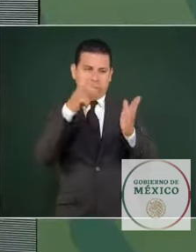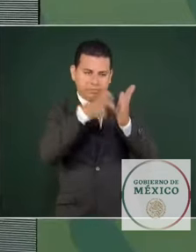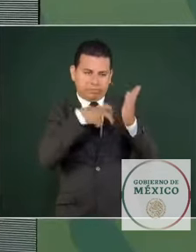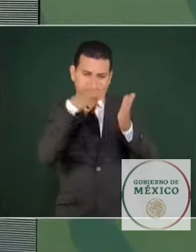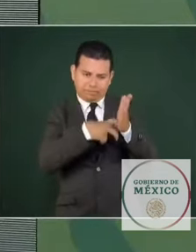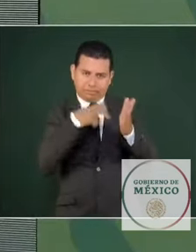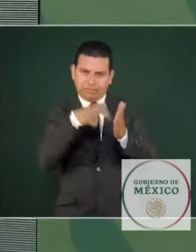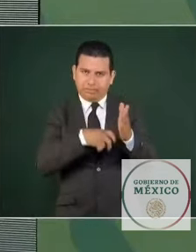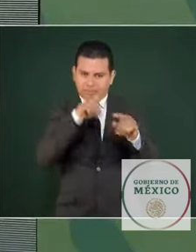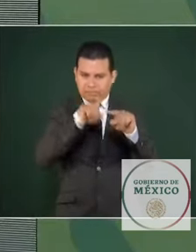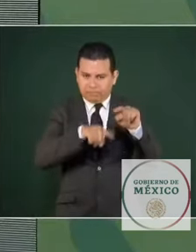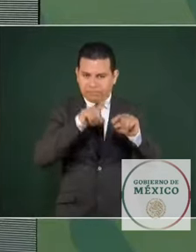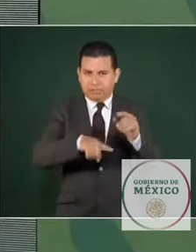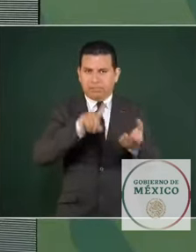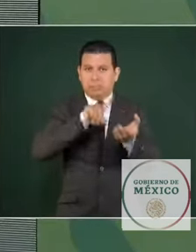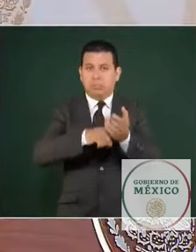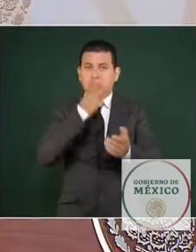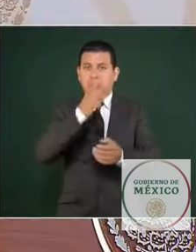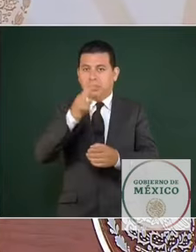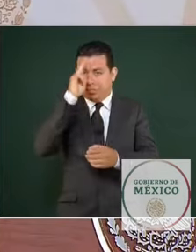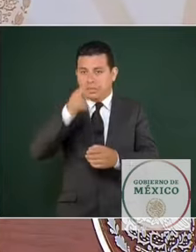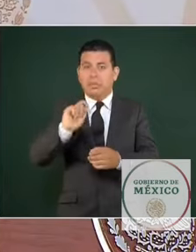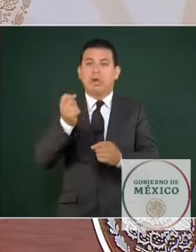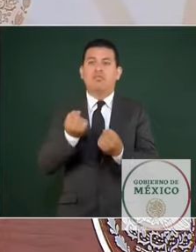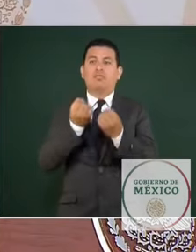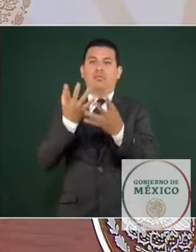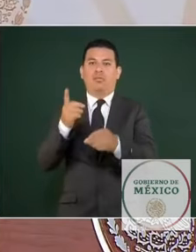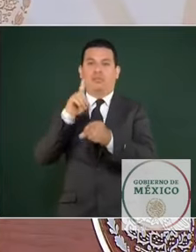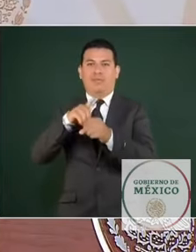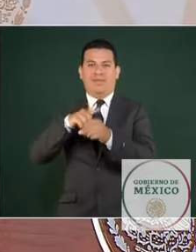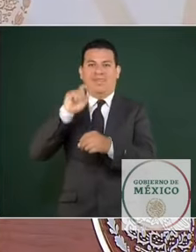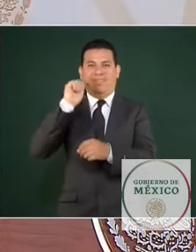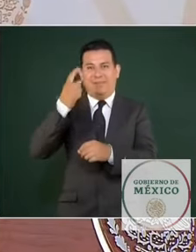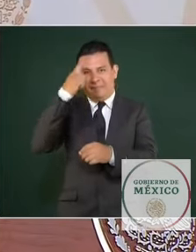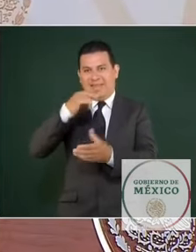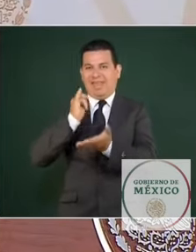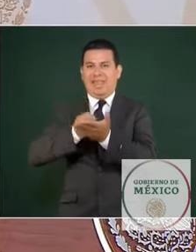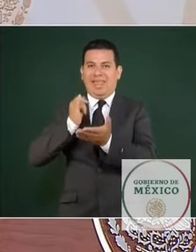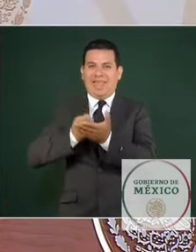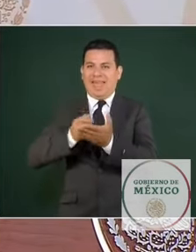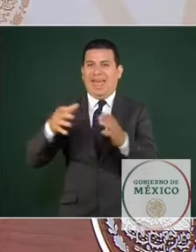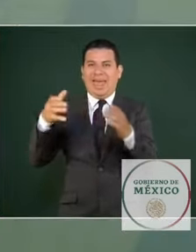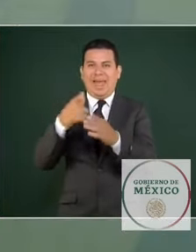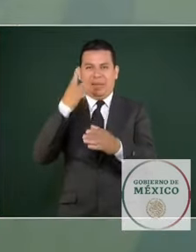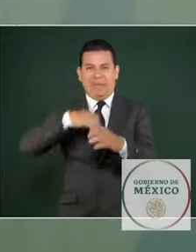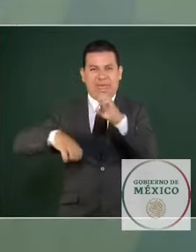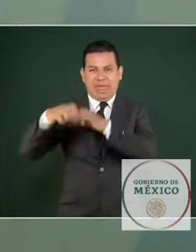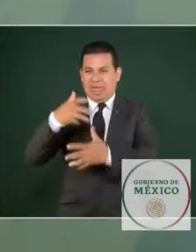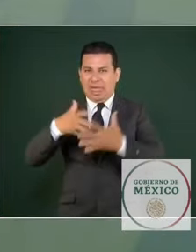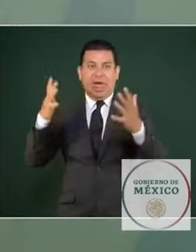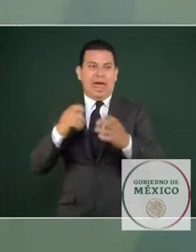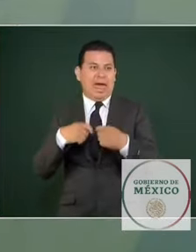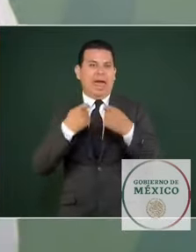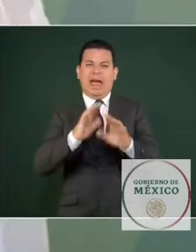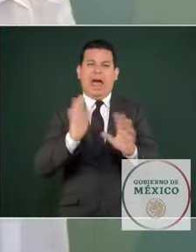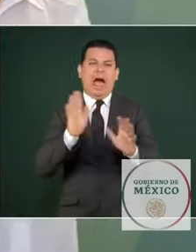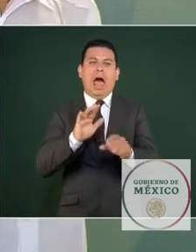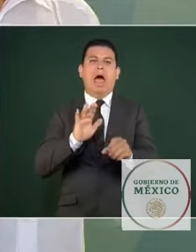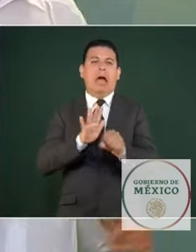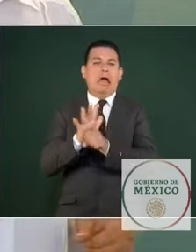no es juez ni parte. Es un empresario, si acaso. Pero revisar la corrupción del gobierno es